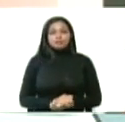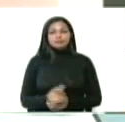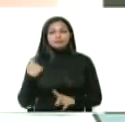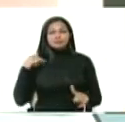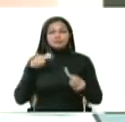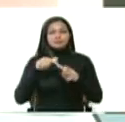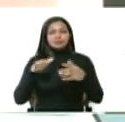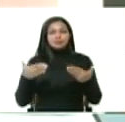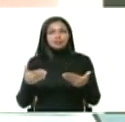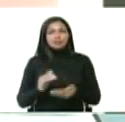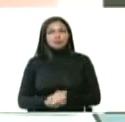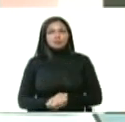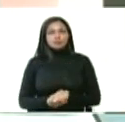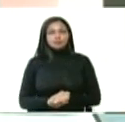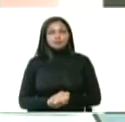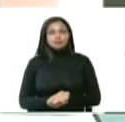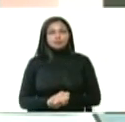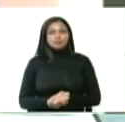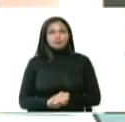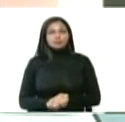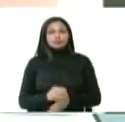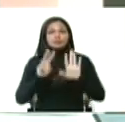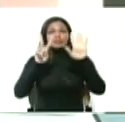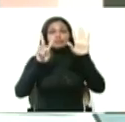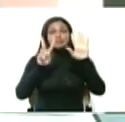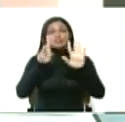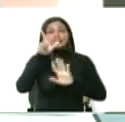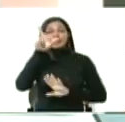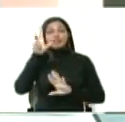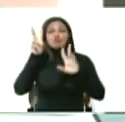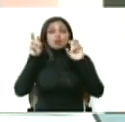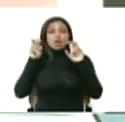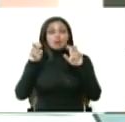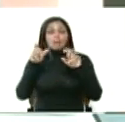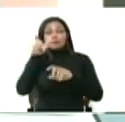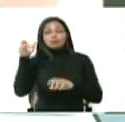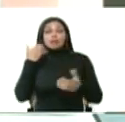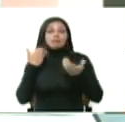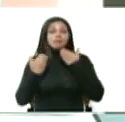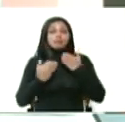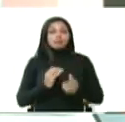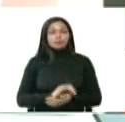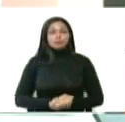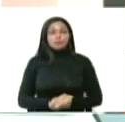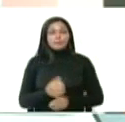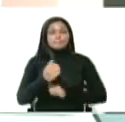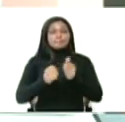precisamente 7 nuevos casos. Señora vicepresidenta, señor